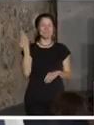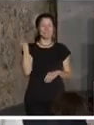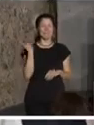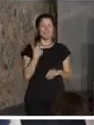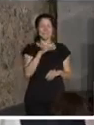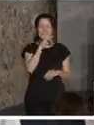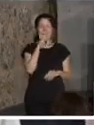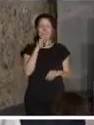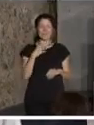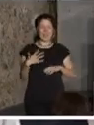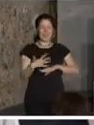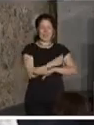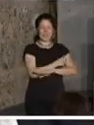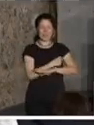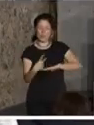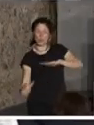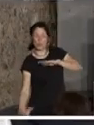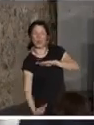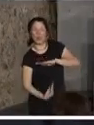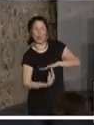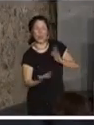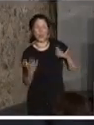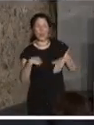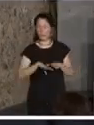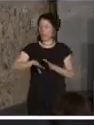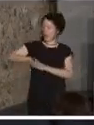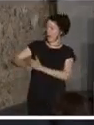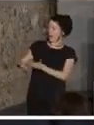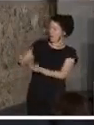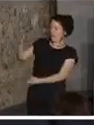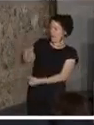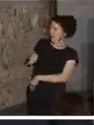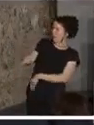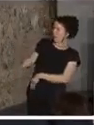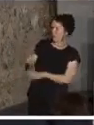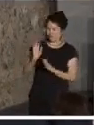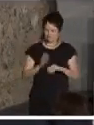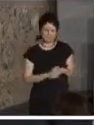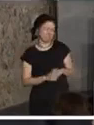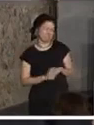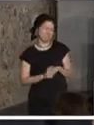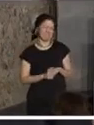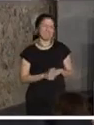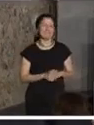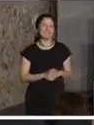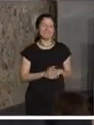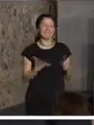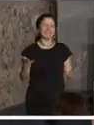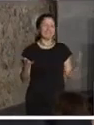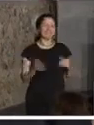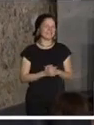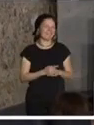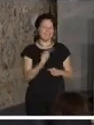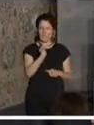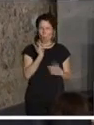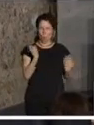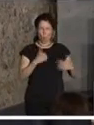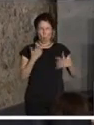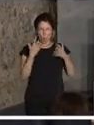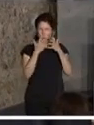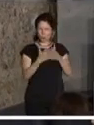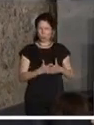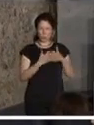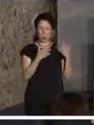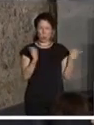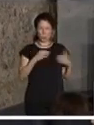enchufes no estaban debajo estaban a un lado es una guerrera absoluta